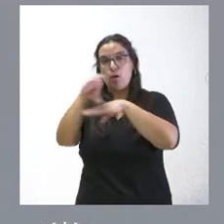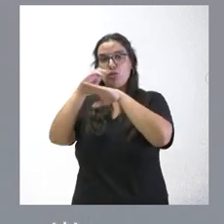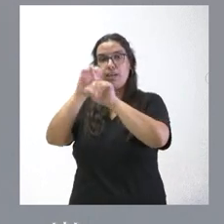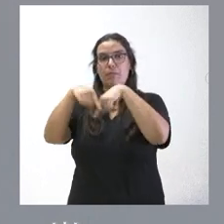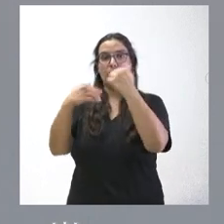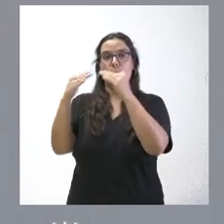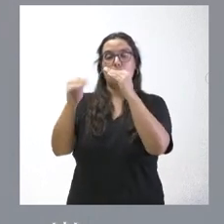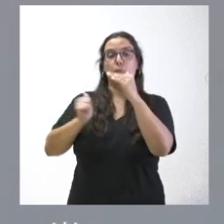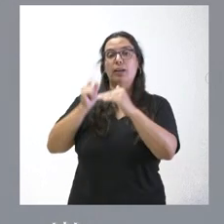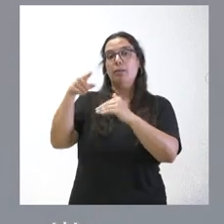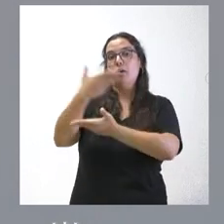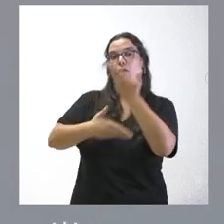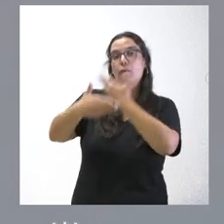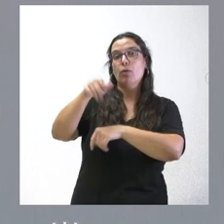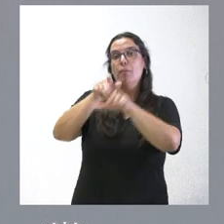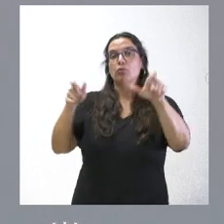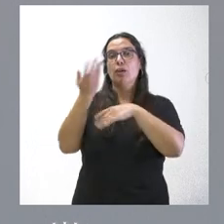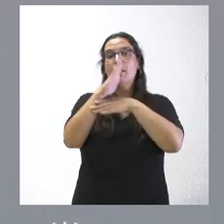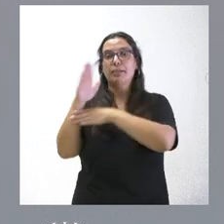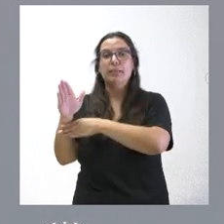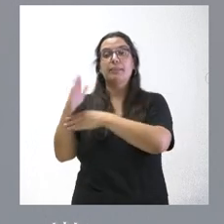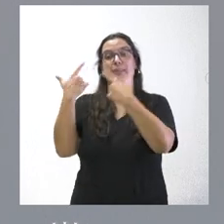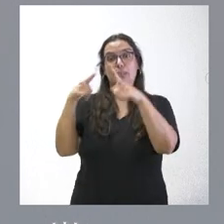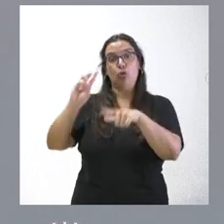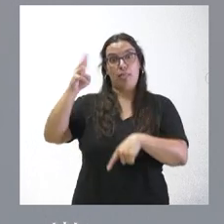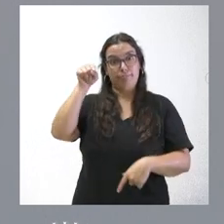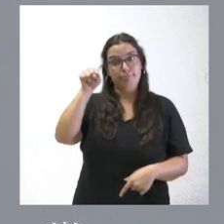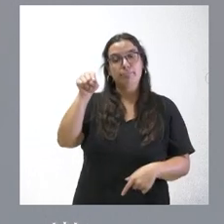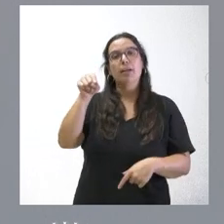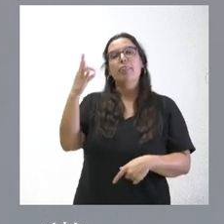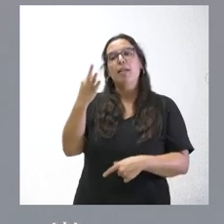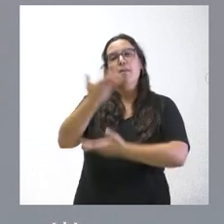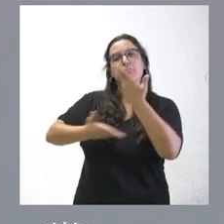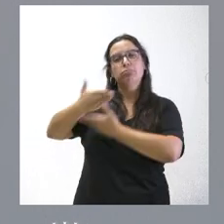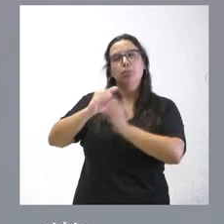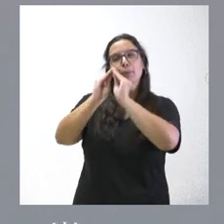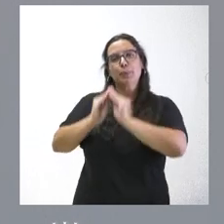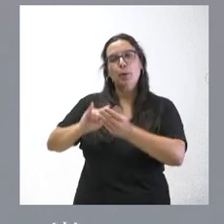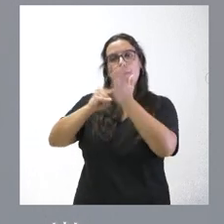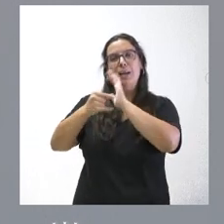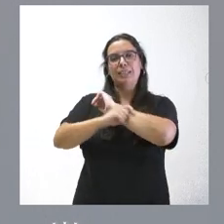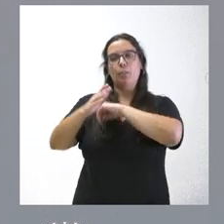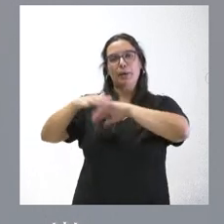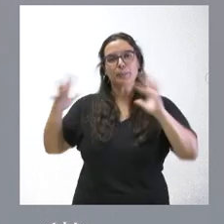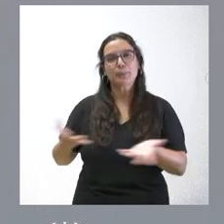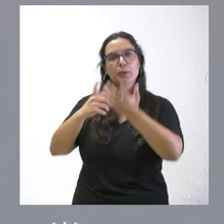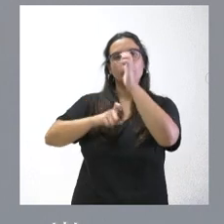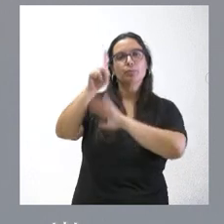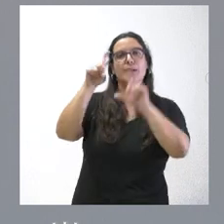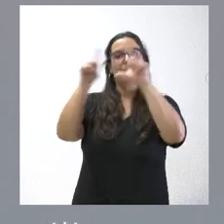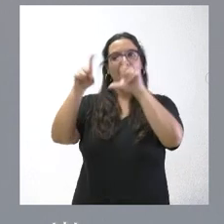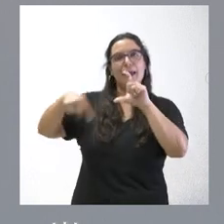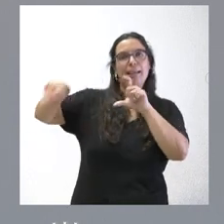oportunidades en colaboración con los representantes de este tercer sector va a elaborar un plan estratégico de impulso y promoción de las entidades